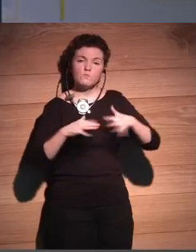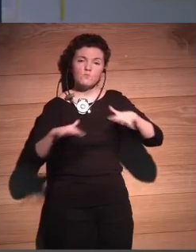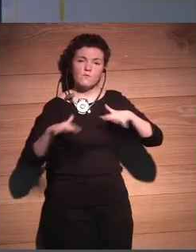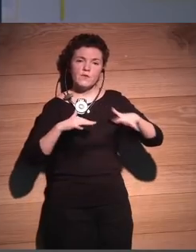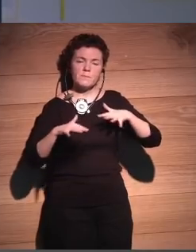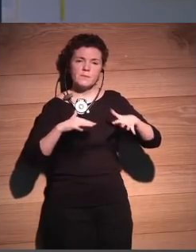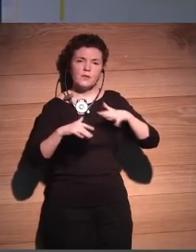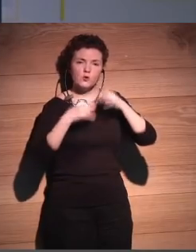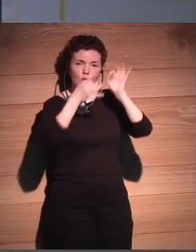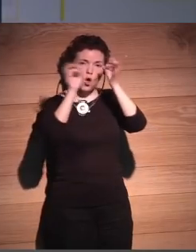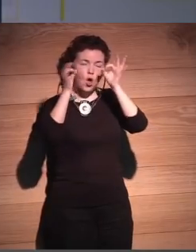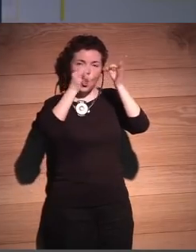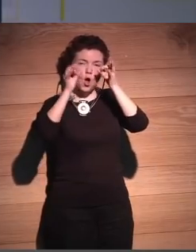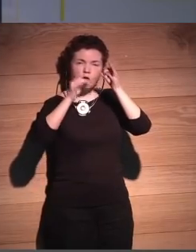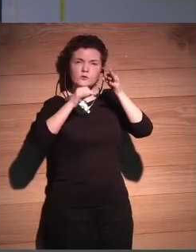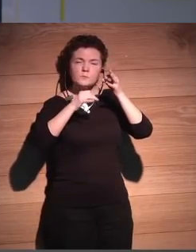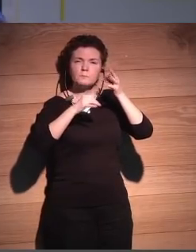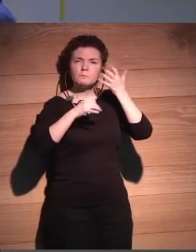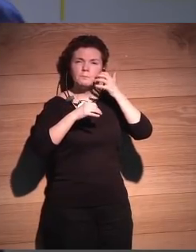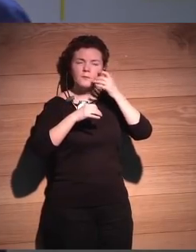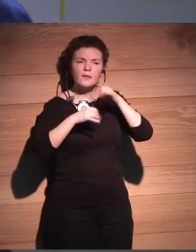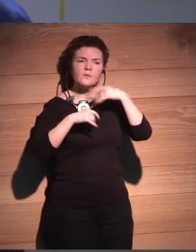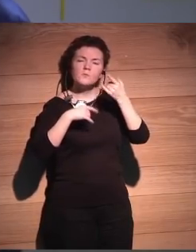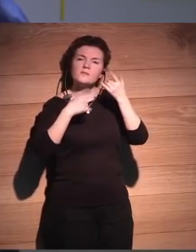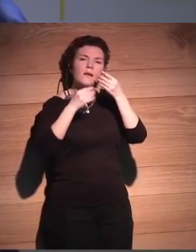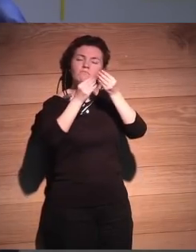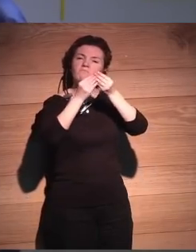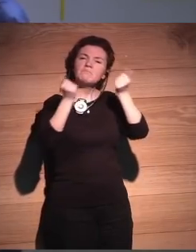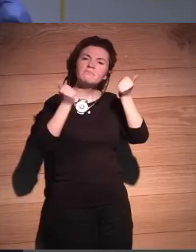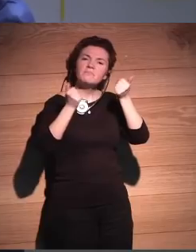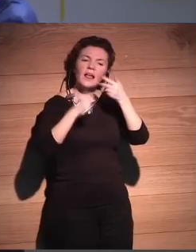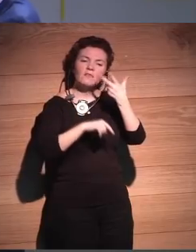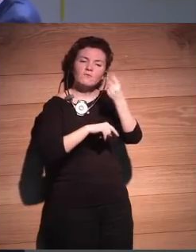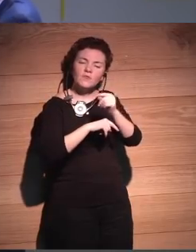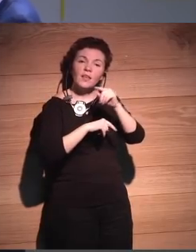movimientos distónicos con los ojos y después vemos cómo desaparece después de la